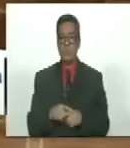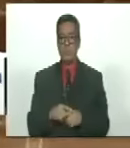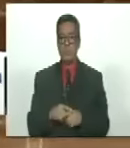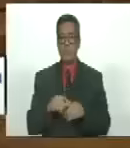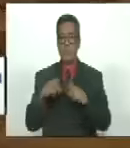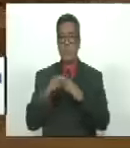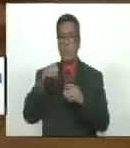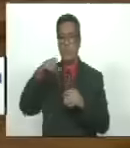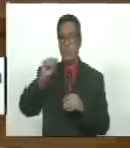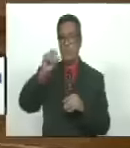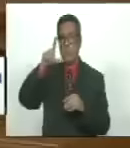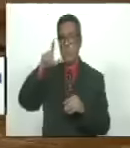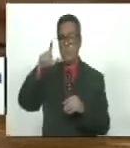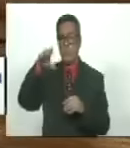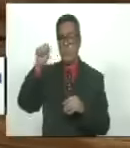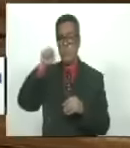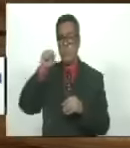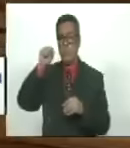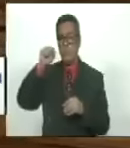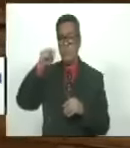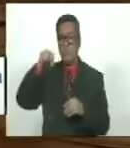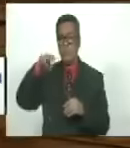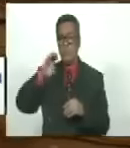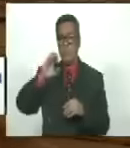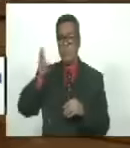a Alexander Sánchez.